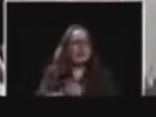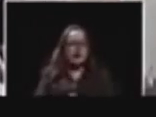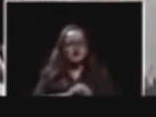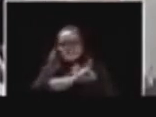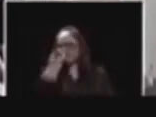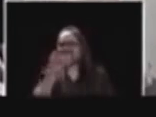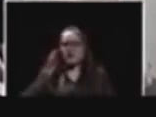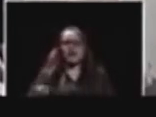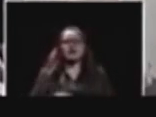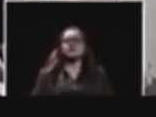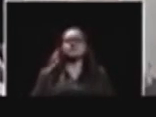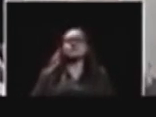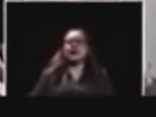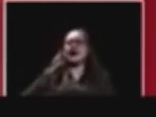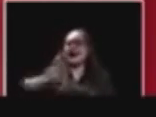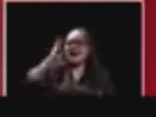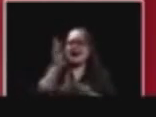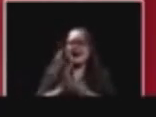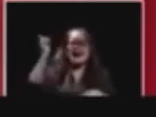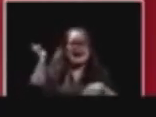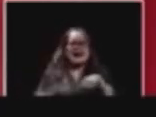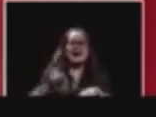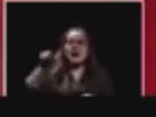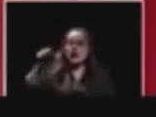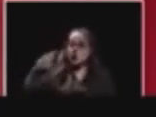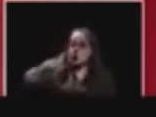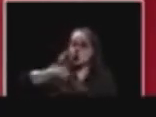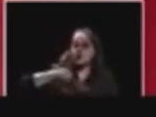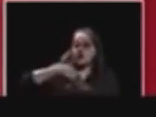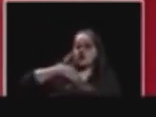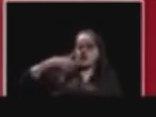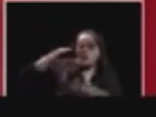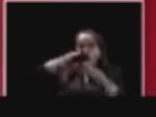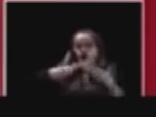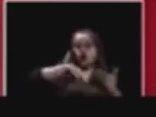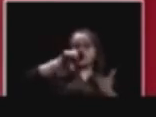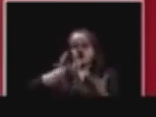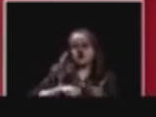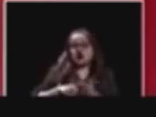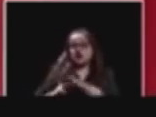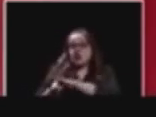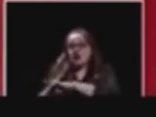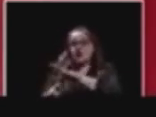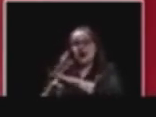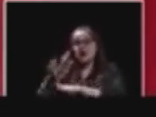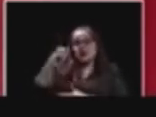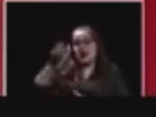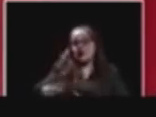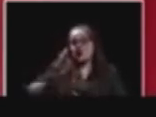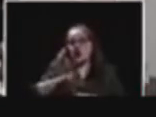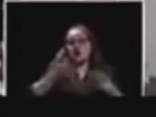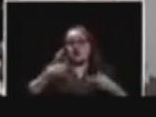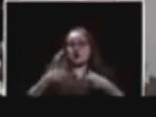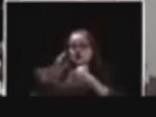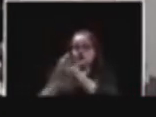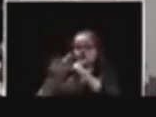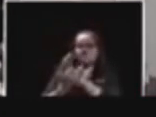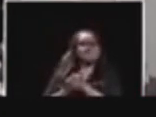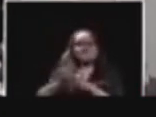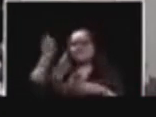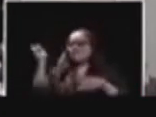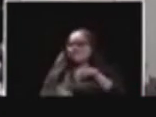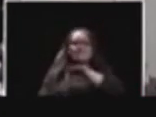gobierna. Se termina la compra del voto como forma de manipular la voluntad popular.